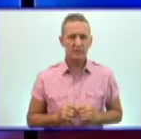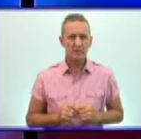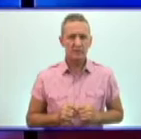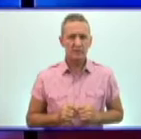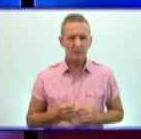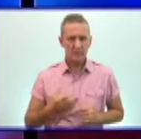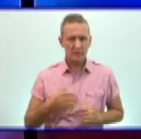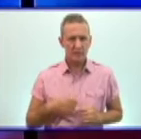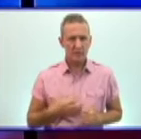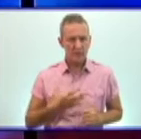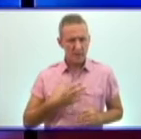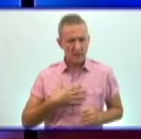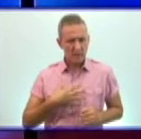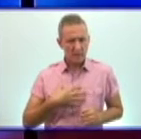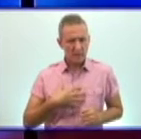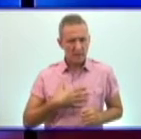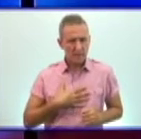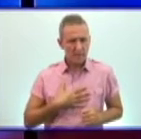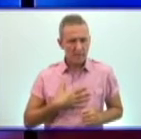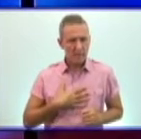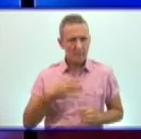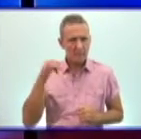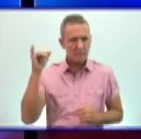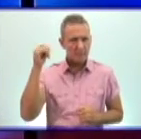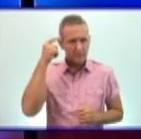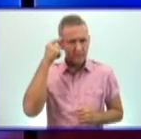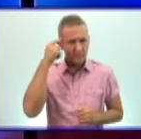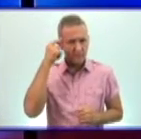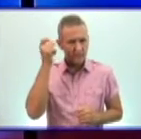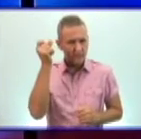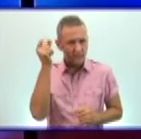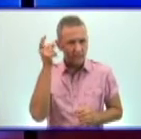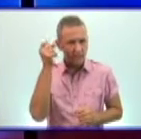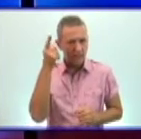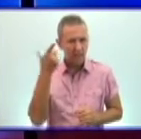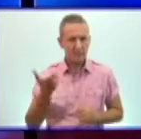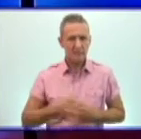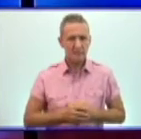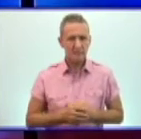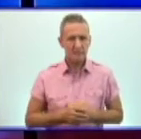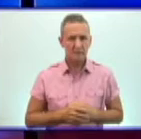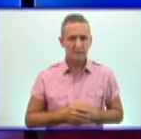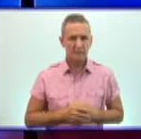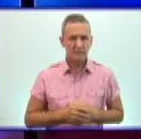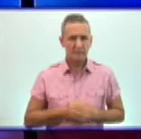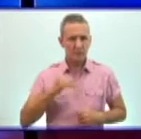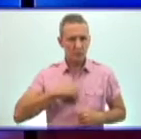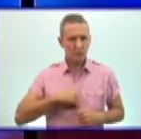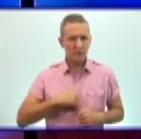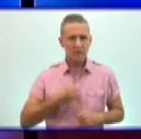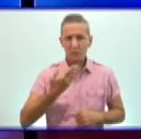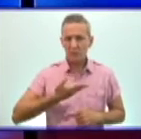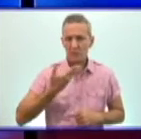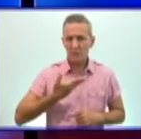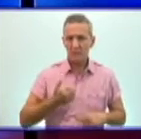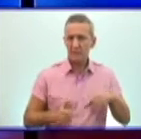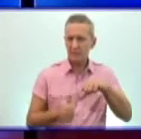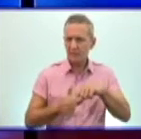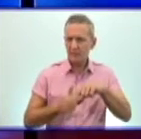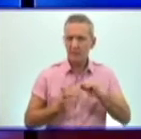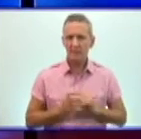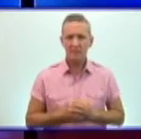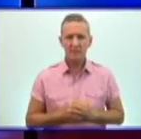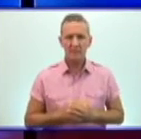mis ideas. Ser consecuente con eso que razonamos y que sentimos y que lo expresamos en términos de comportamiento y que siempre